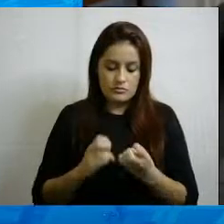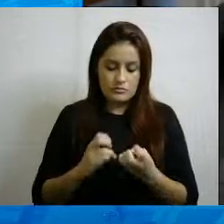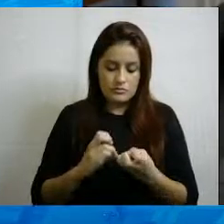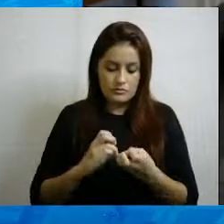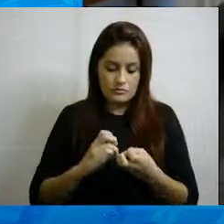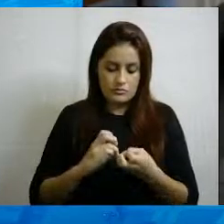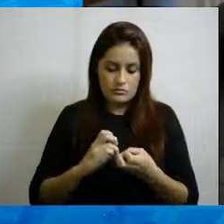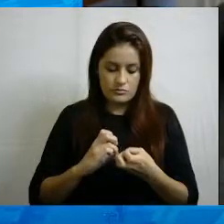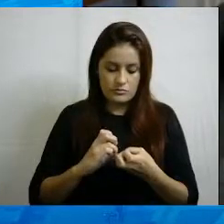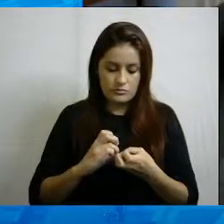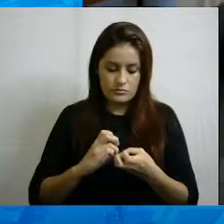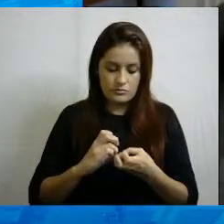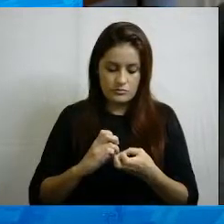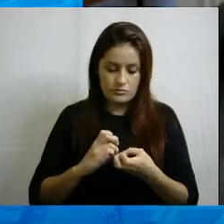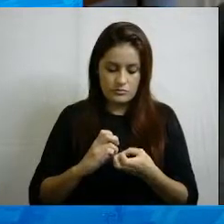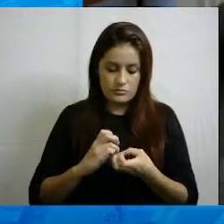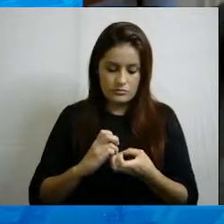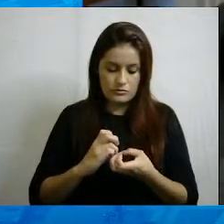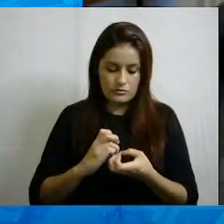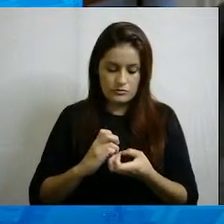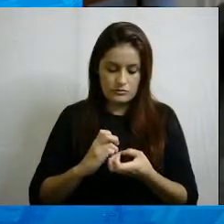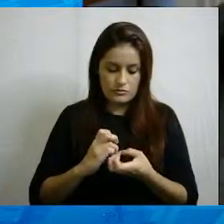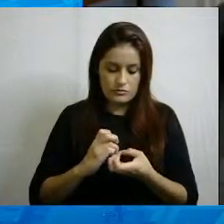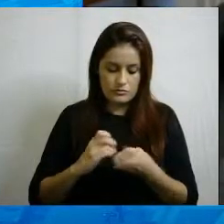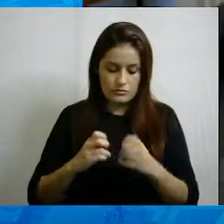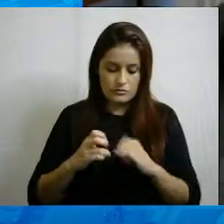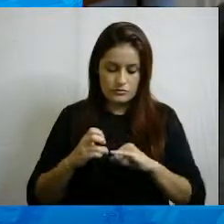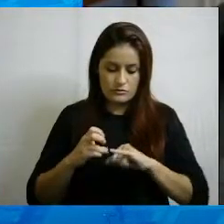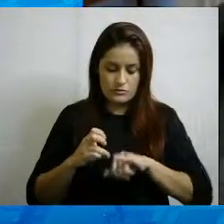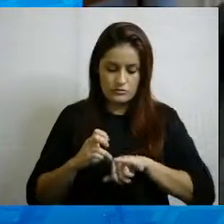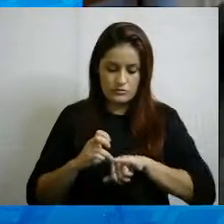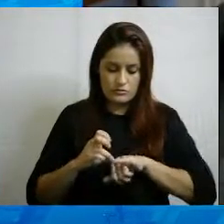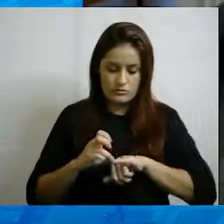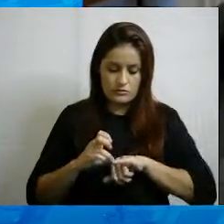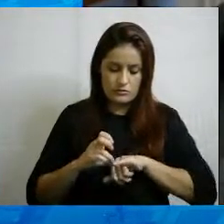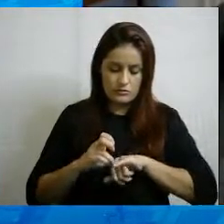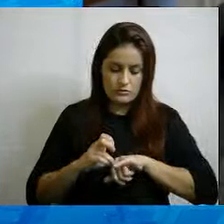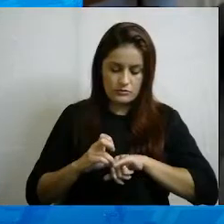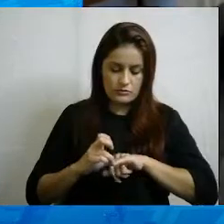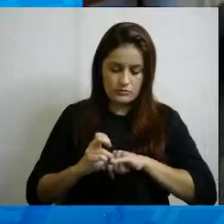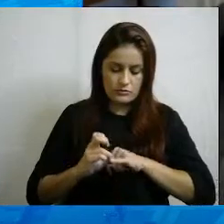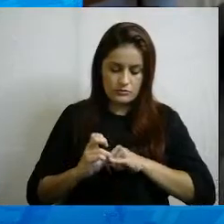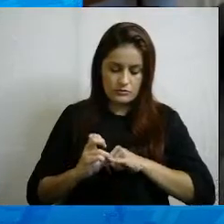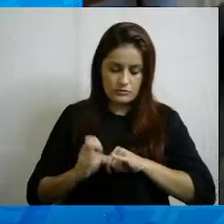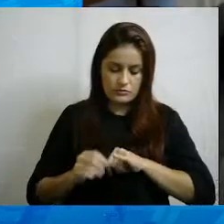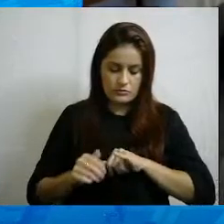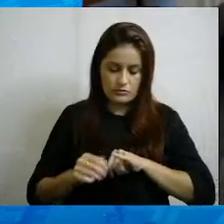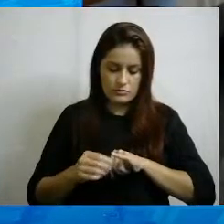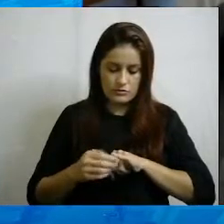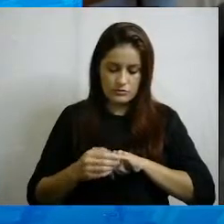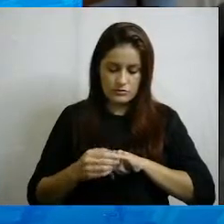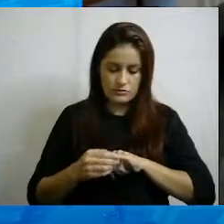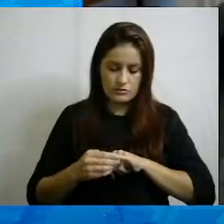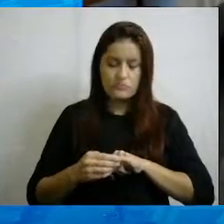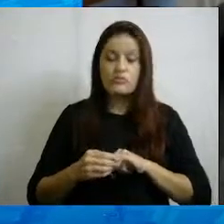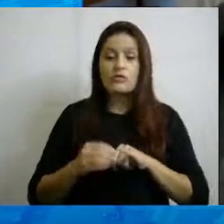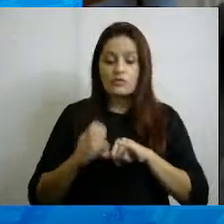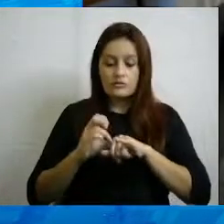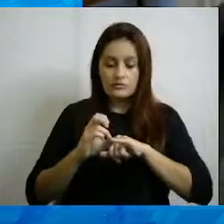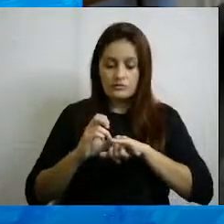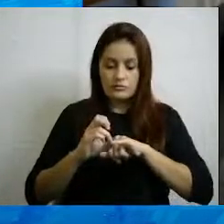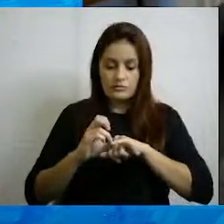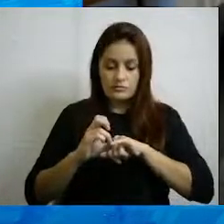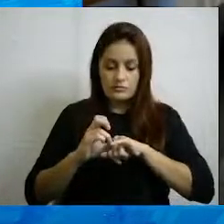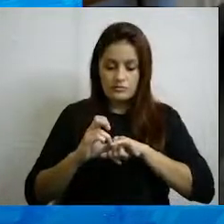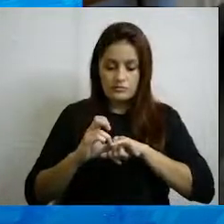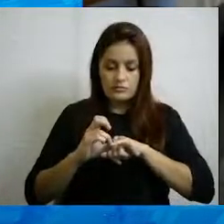recojo su inquietud, su solicitud, toda la disposición y no sé, concejal Martínez, como presidente de la comisión, si es que quiere